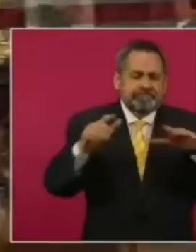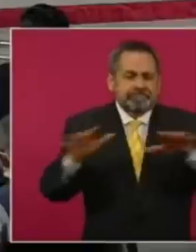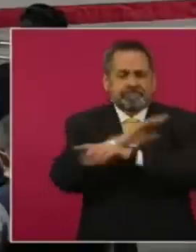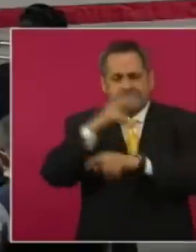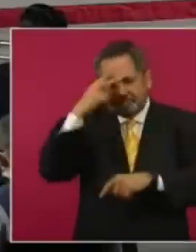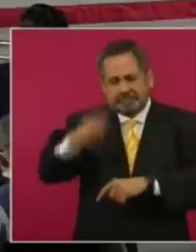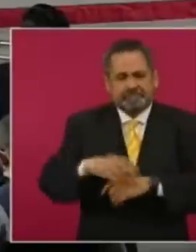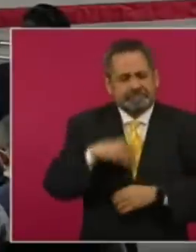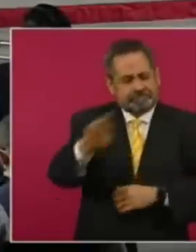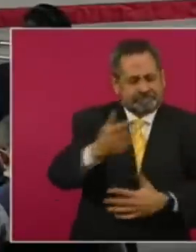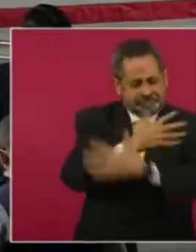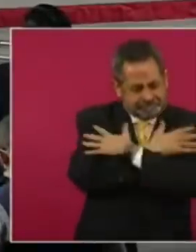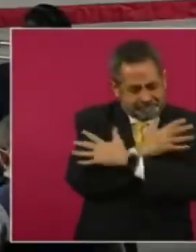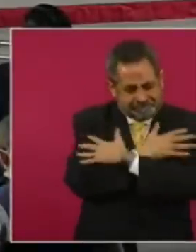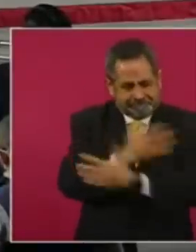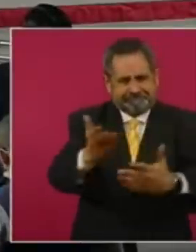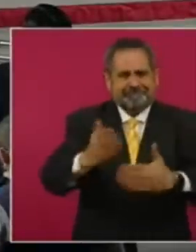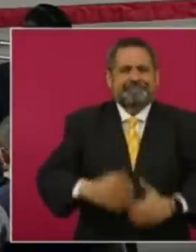México. Un abrazo.